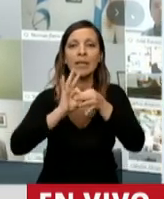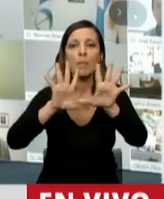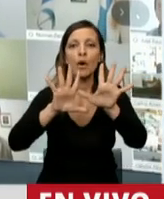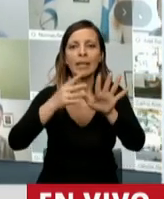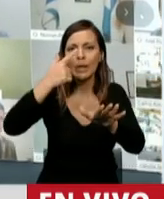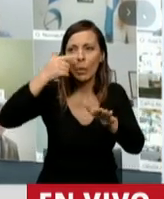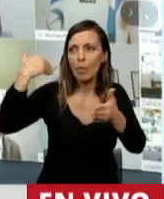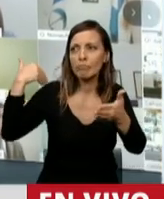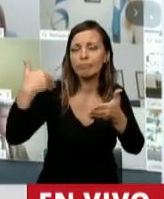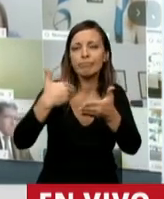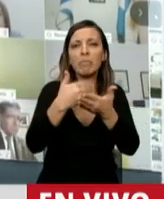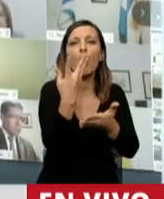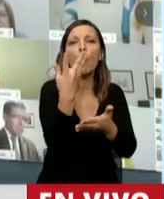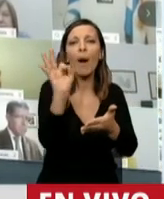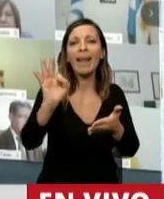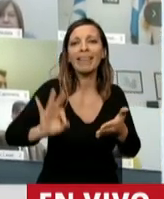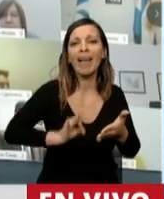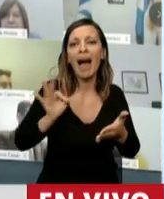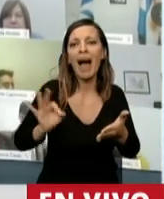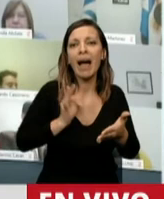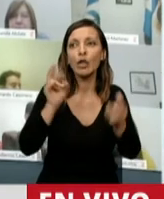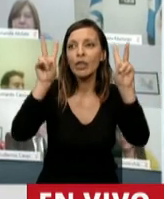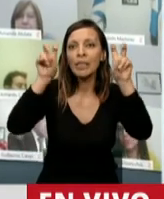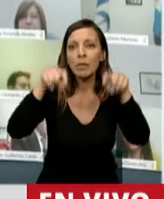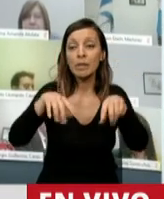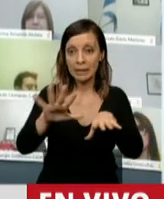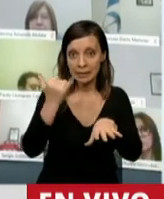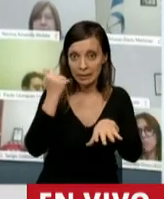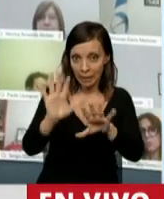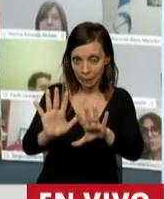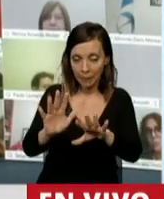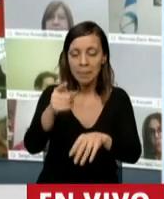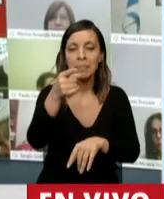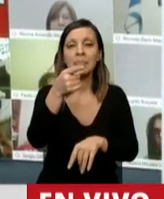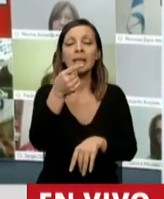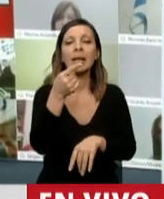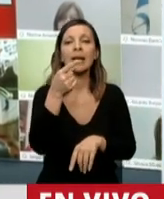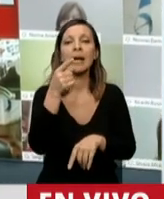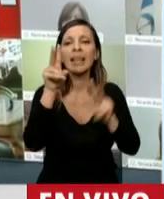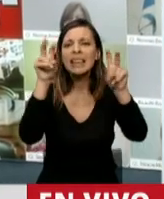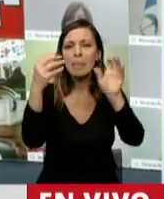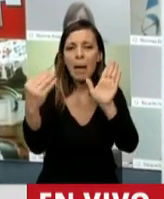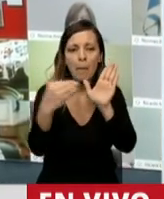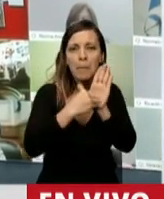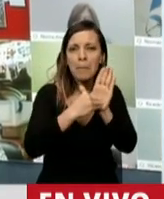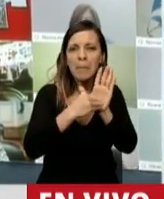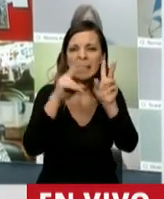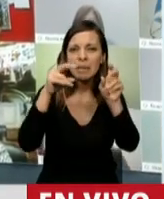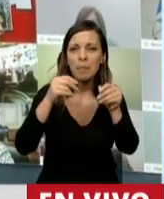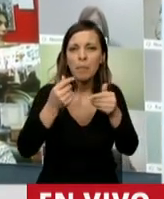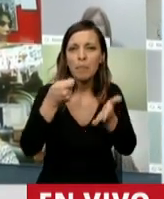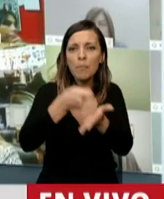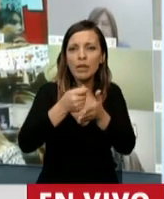últimos 40 años que cuestiones como esto, ya termino, presidente, sean incorporadas en las moratorias,